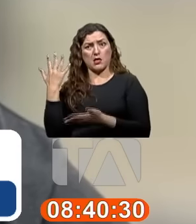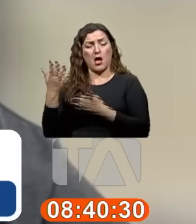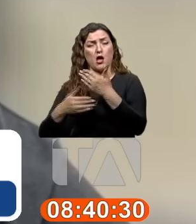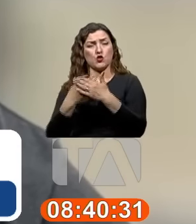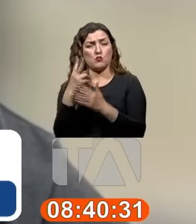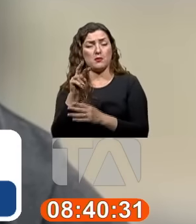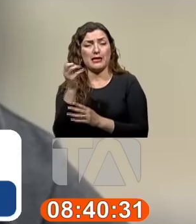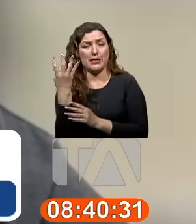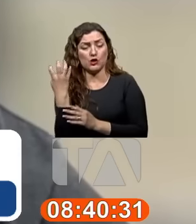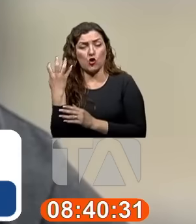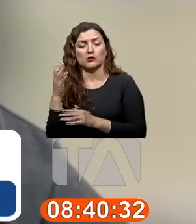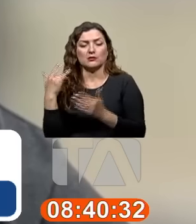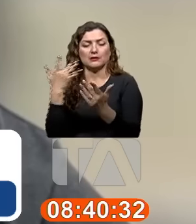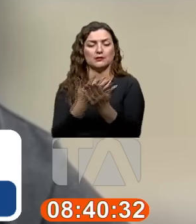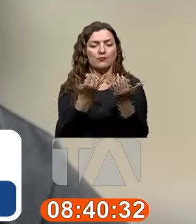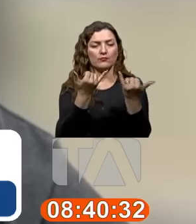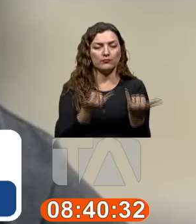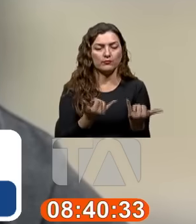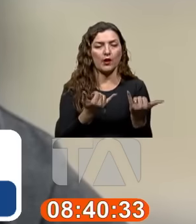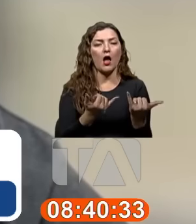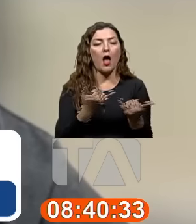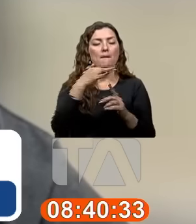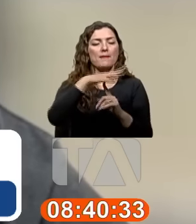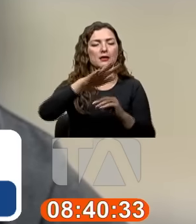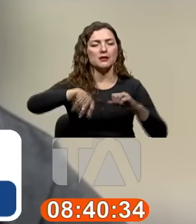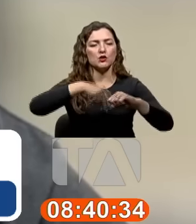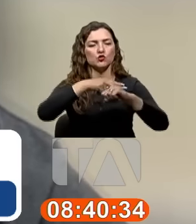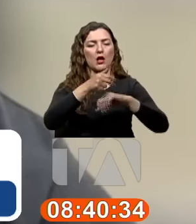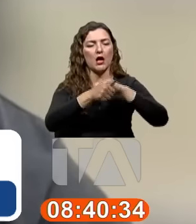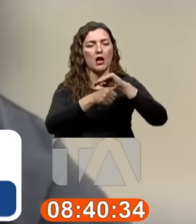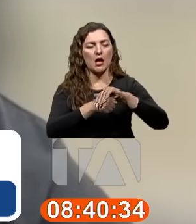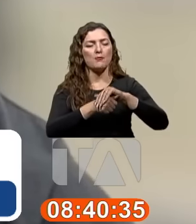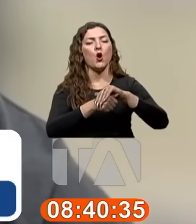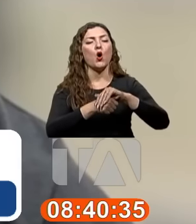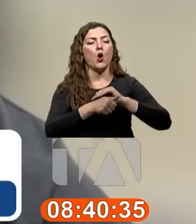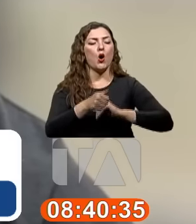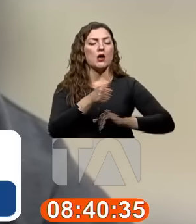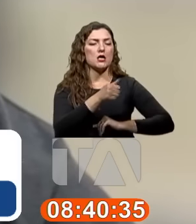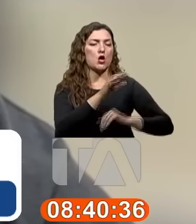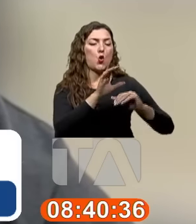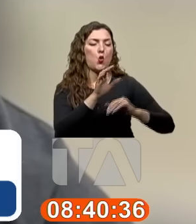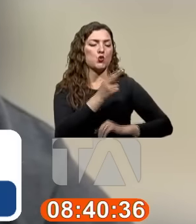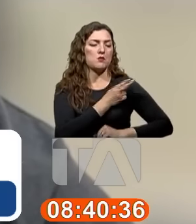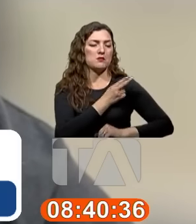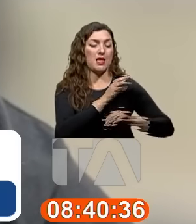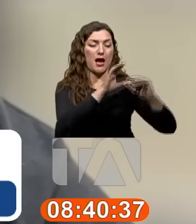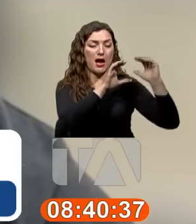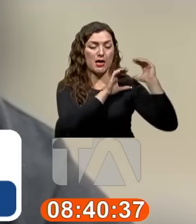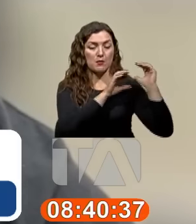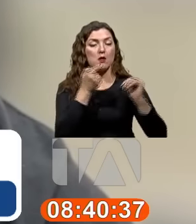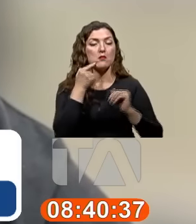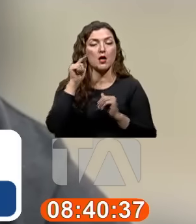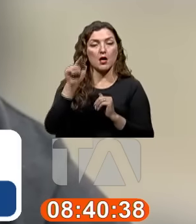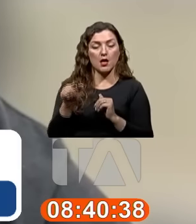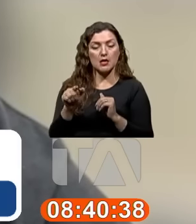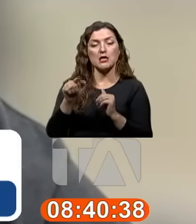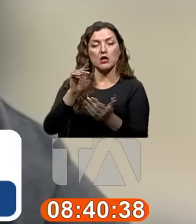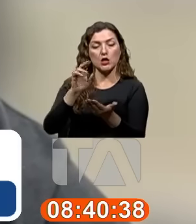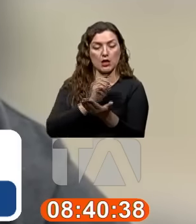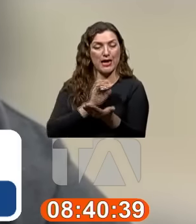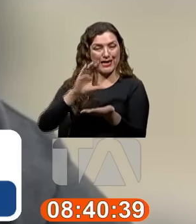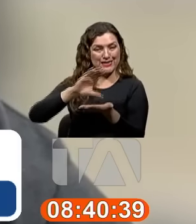Parque Nacional Galápagos, la Universidad de San Francisco de Quito, el Galápagos Science Center, y hemos visto que los últimos 10 años la